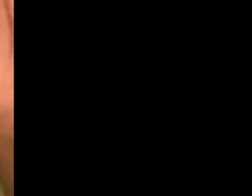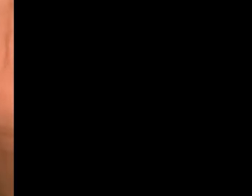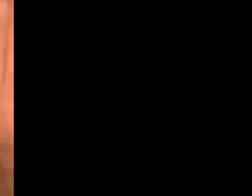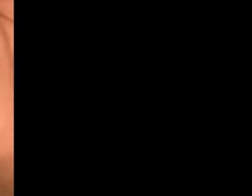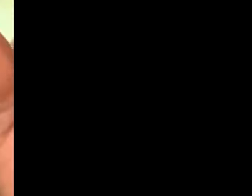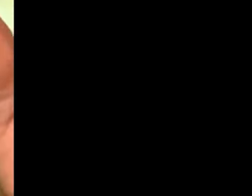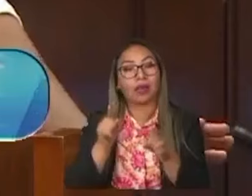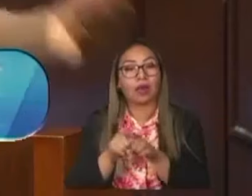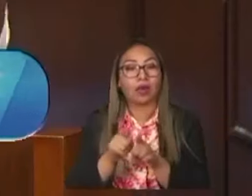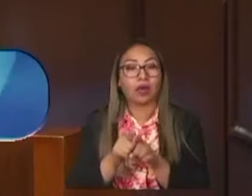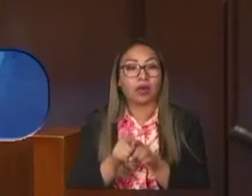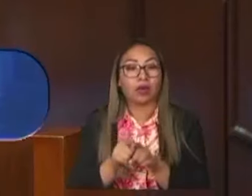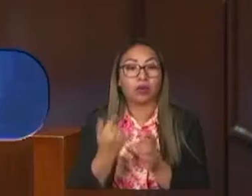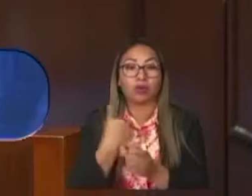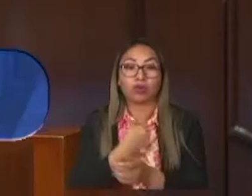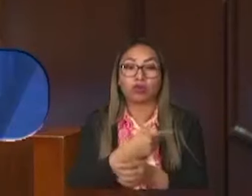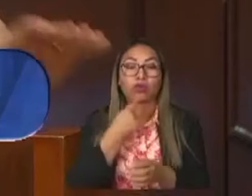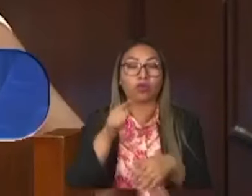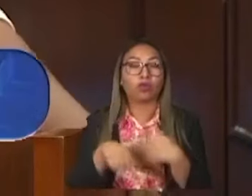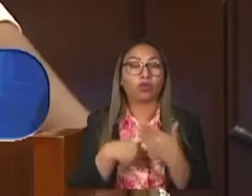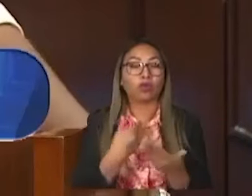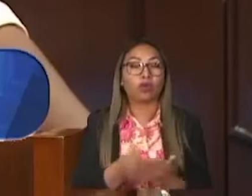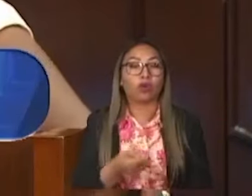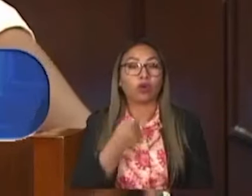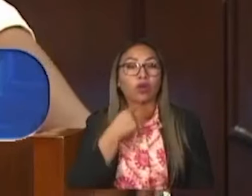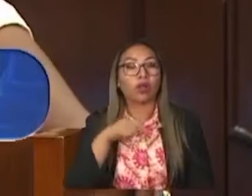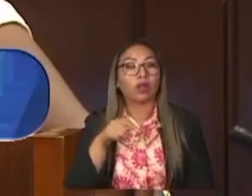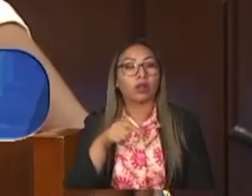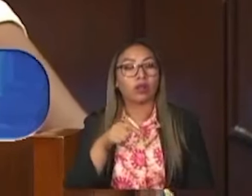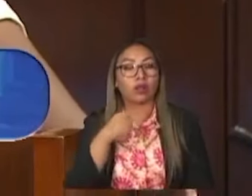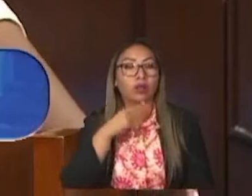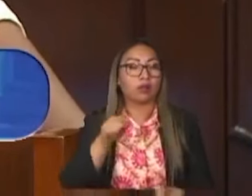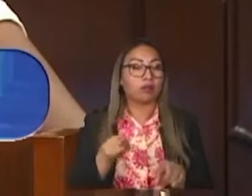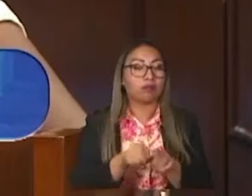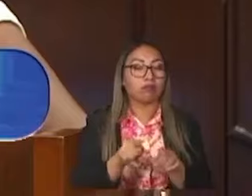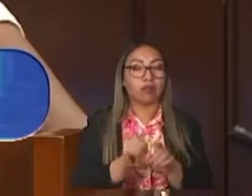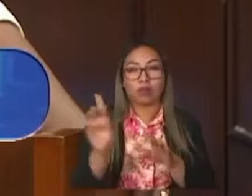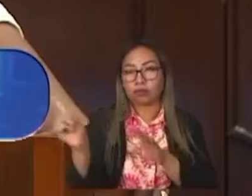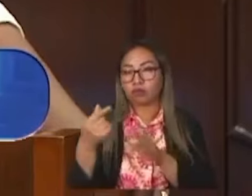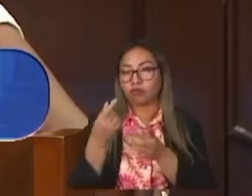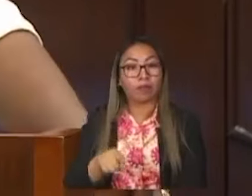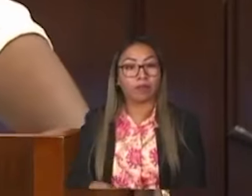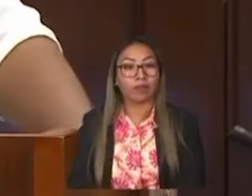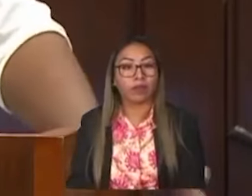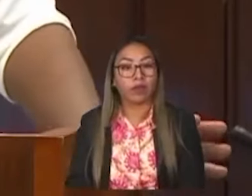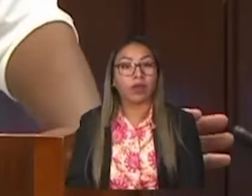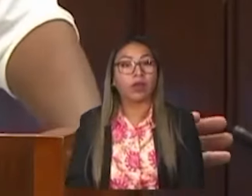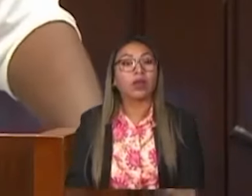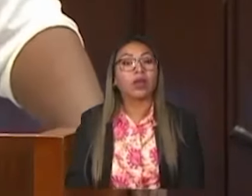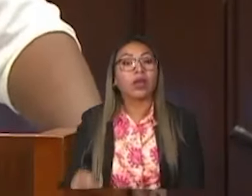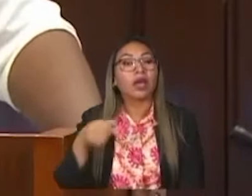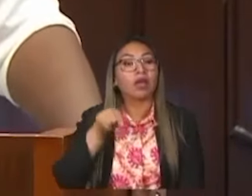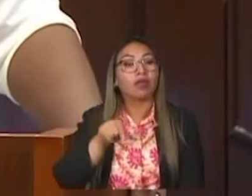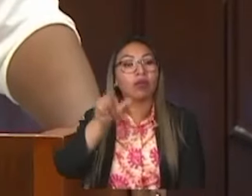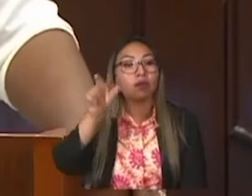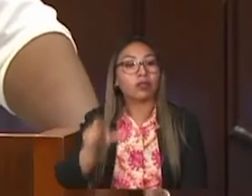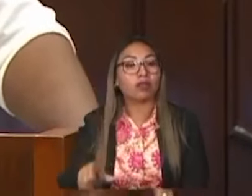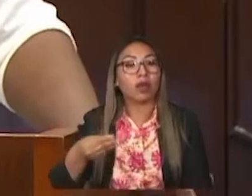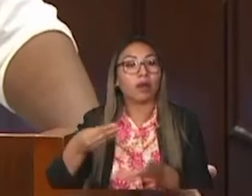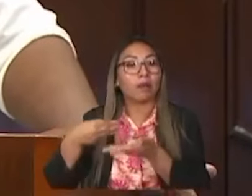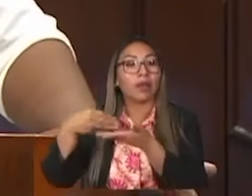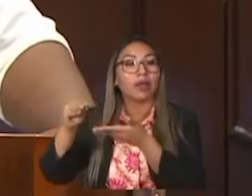la telenovela. Nosotros como Meduca no vamos a pagar un dólar por una tierra que es del Estado, no. Aquí hubo un ser humano que vendió